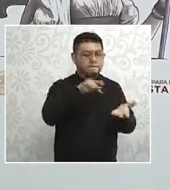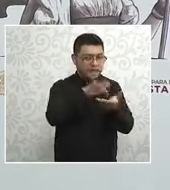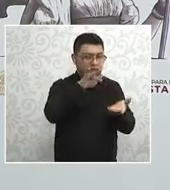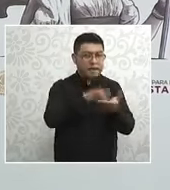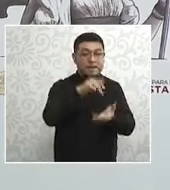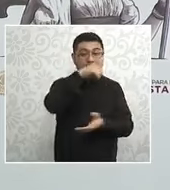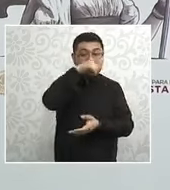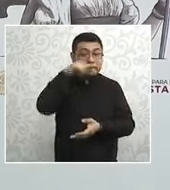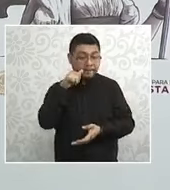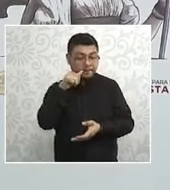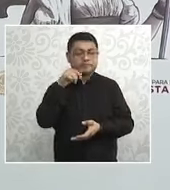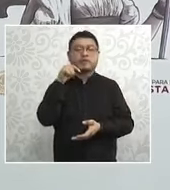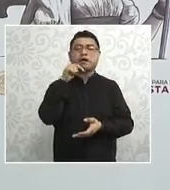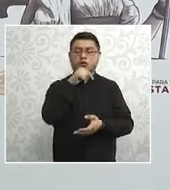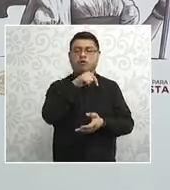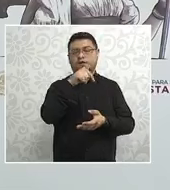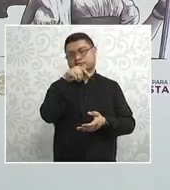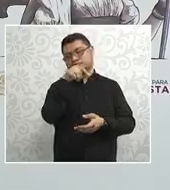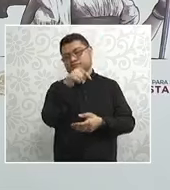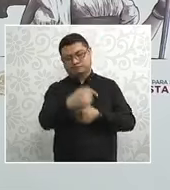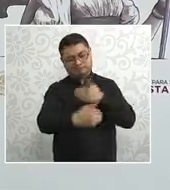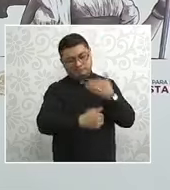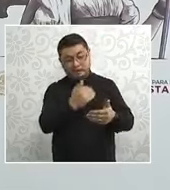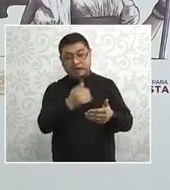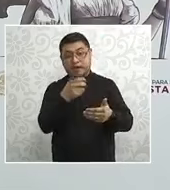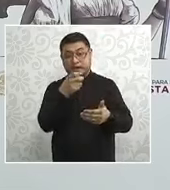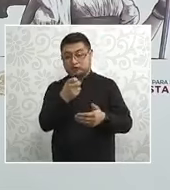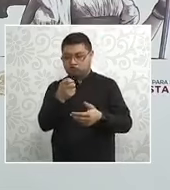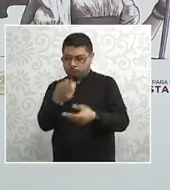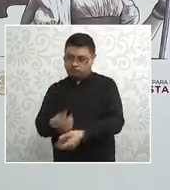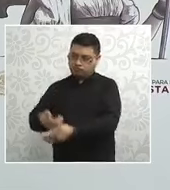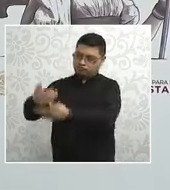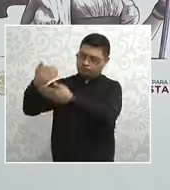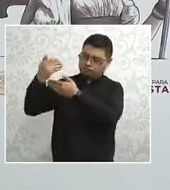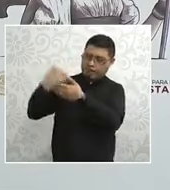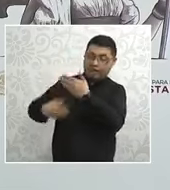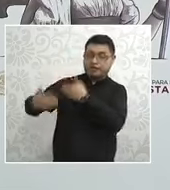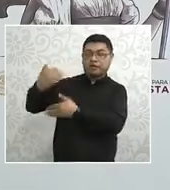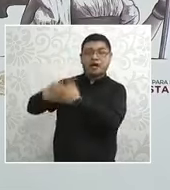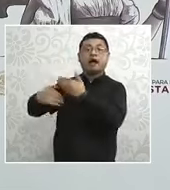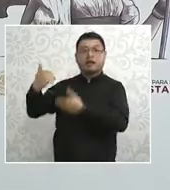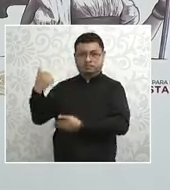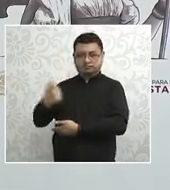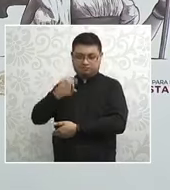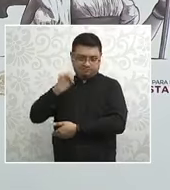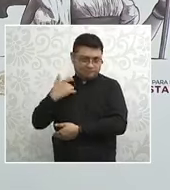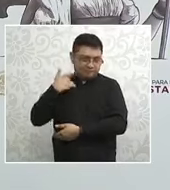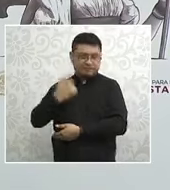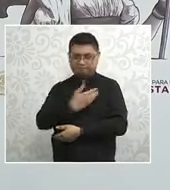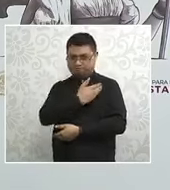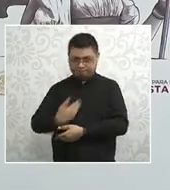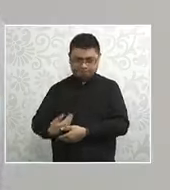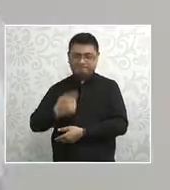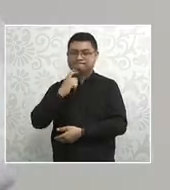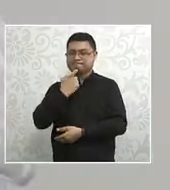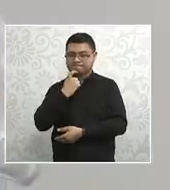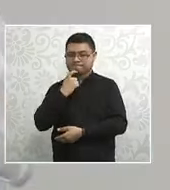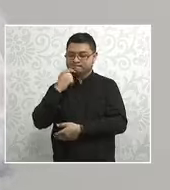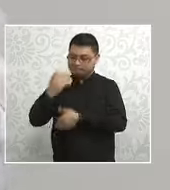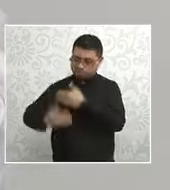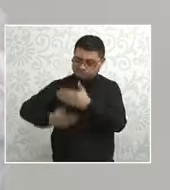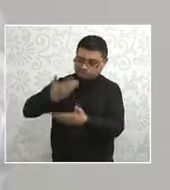estudiantes de preparatoria que estableció nuestro presidente Andrés Manuel López Obrador y de